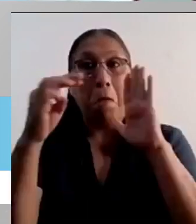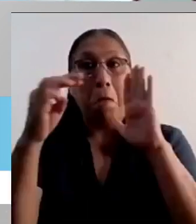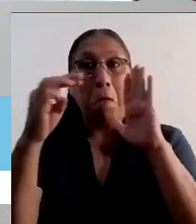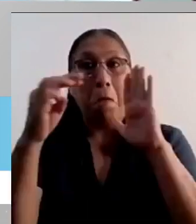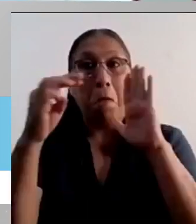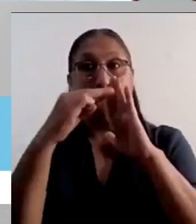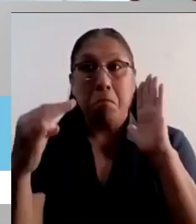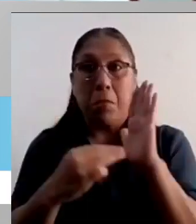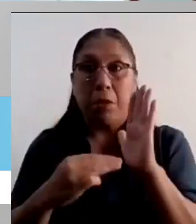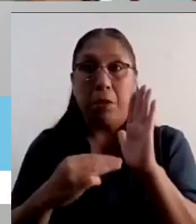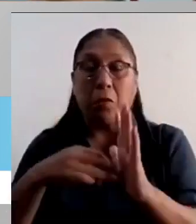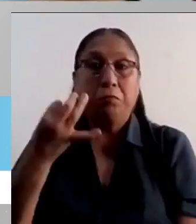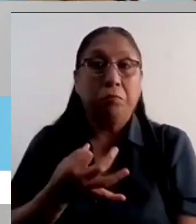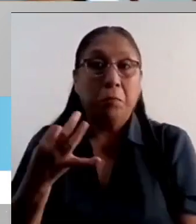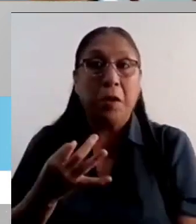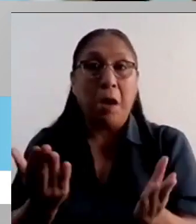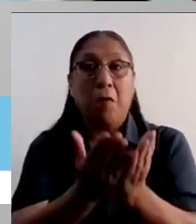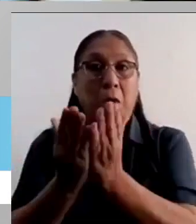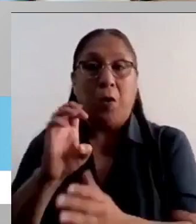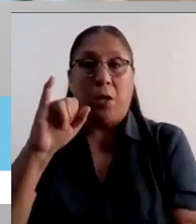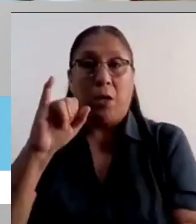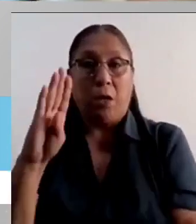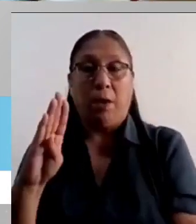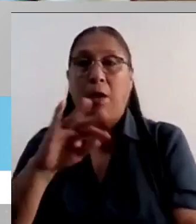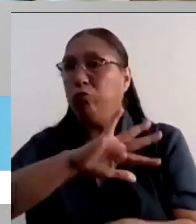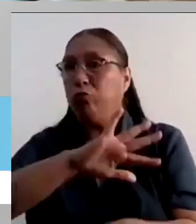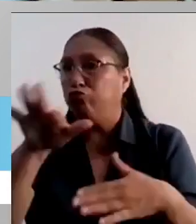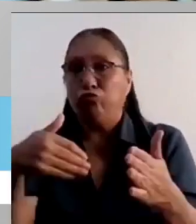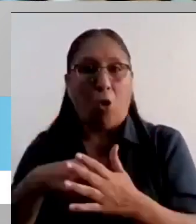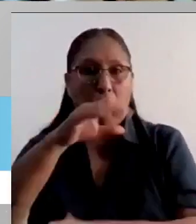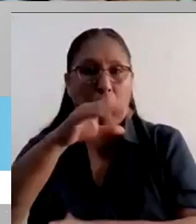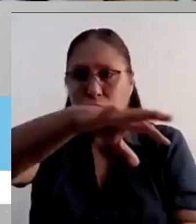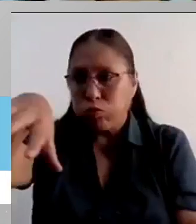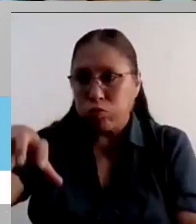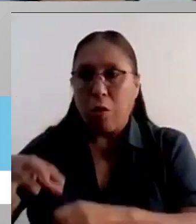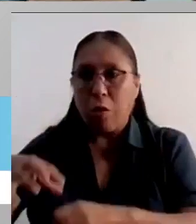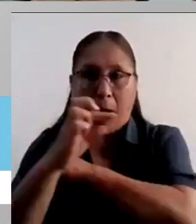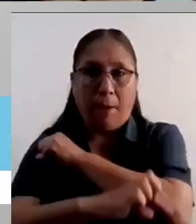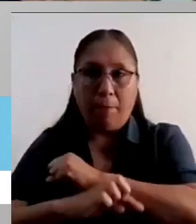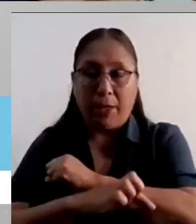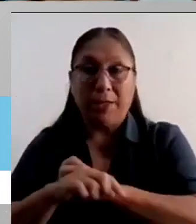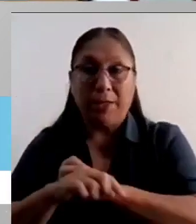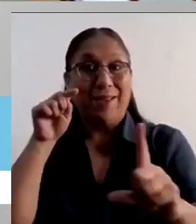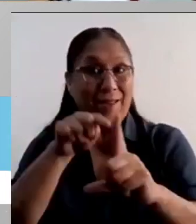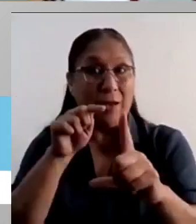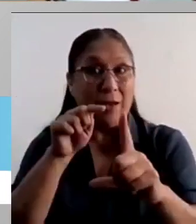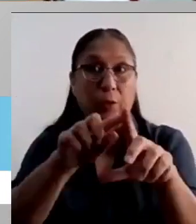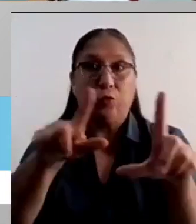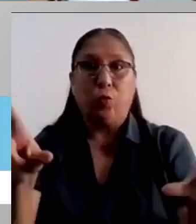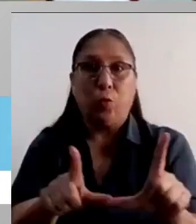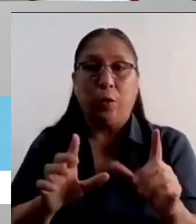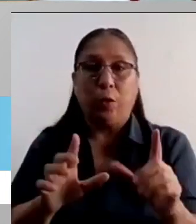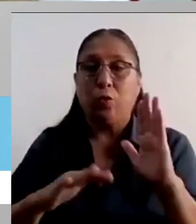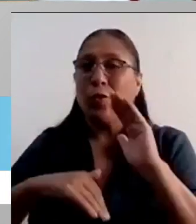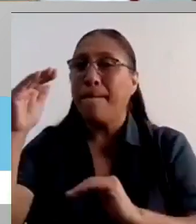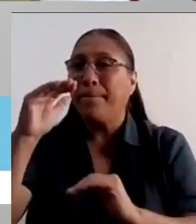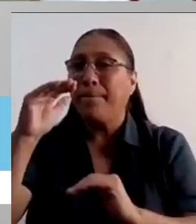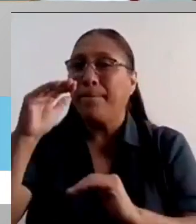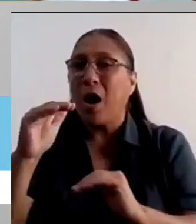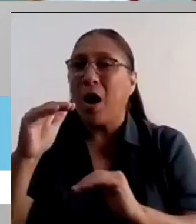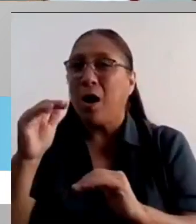verdad, las escuelas EIB están a nivel de todo el territorio, en aquellos lugares donde hay mayor presencia